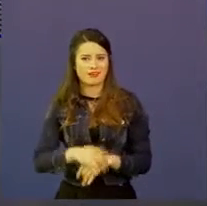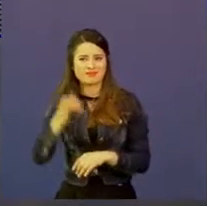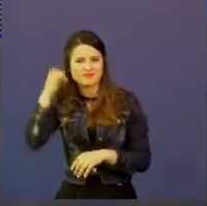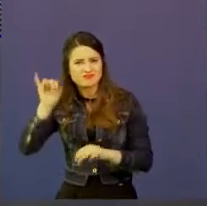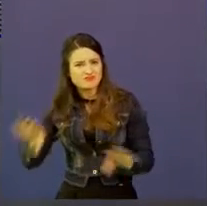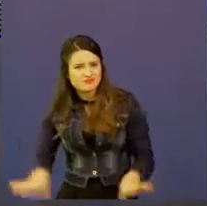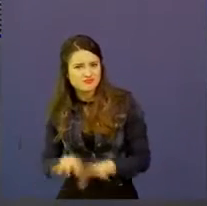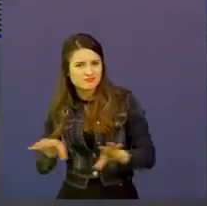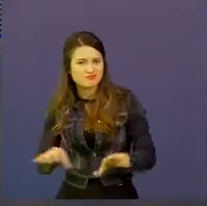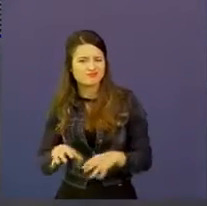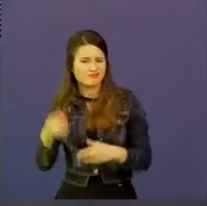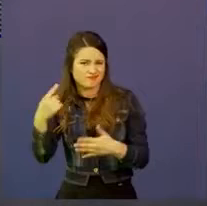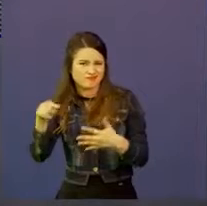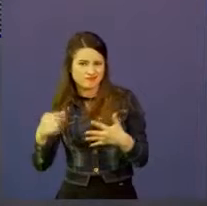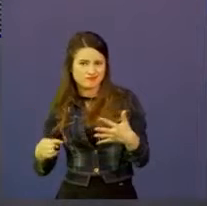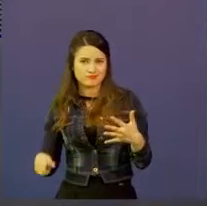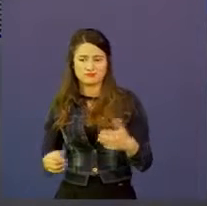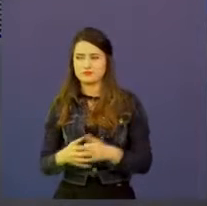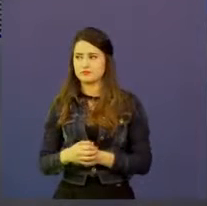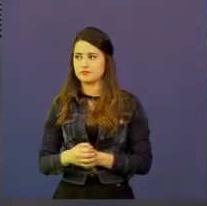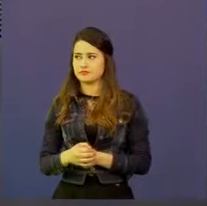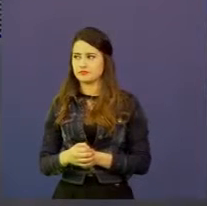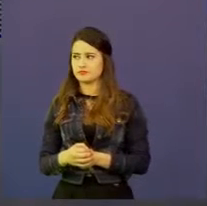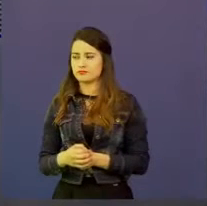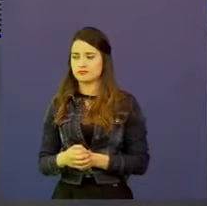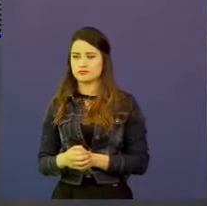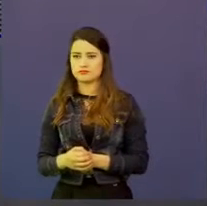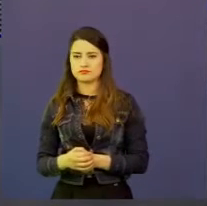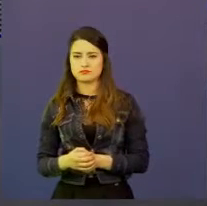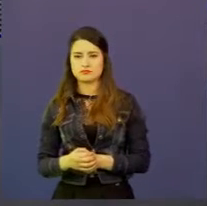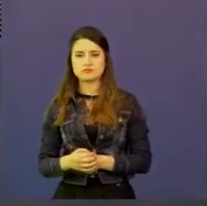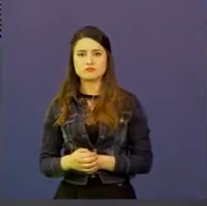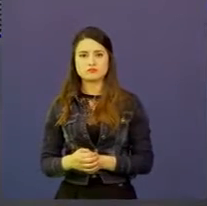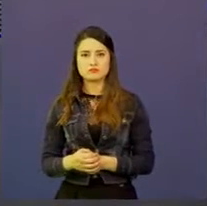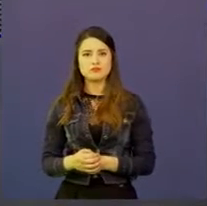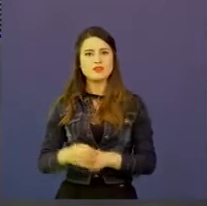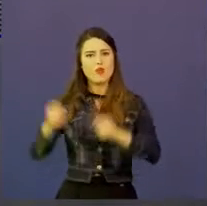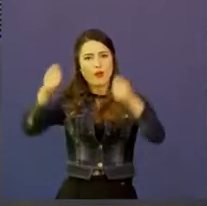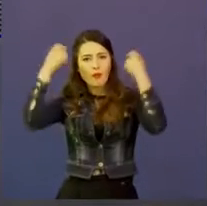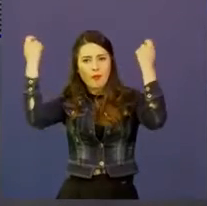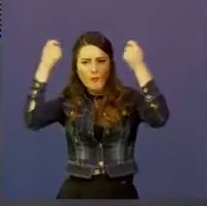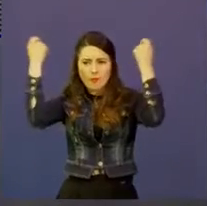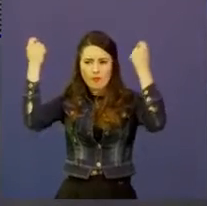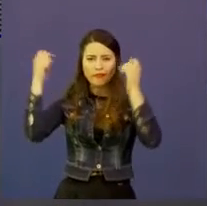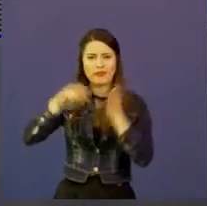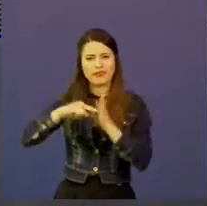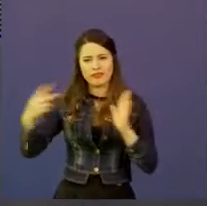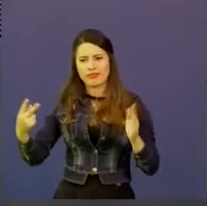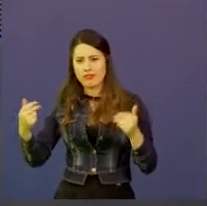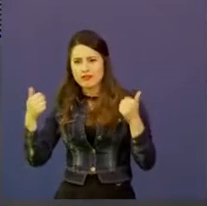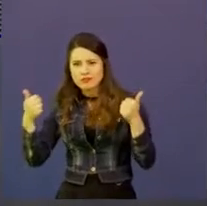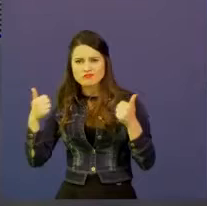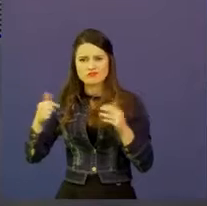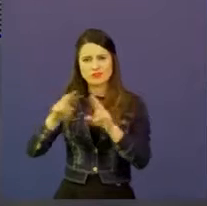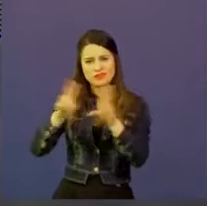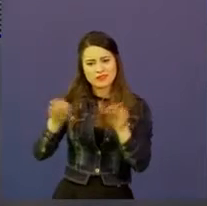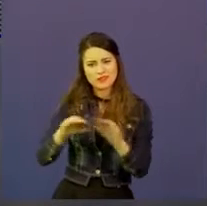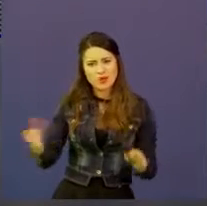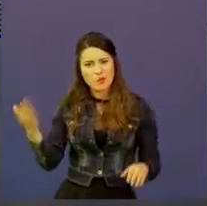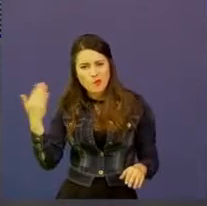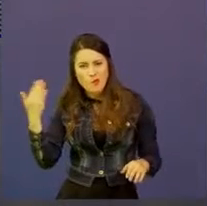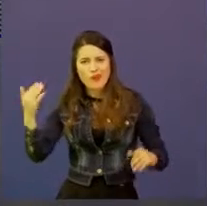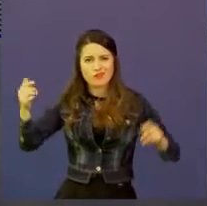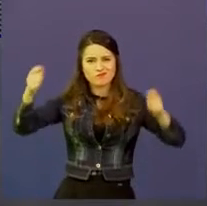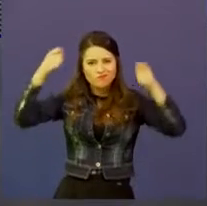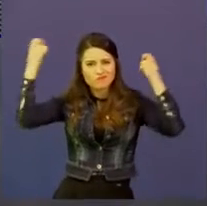haciendo esto que no es otra cosa que promover los usos increíbles y creativos de Internet y fomentando la participación